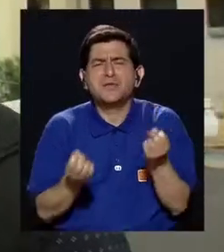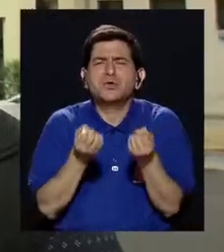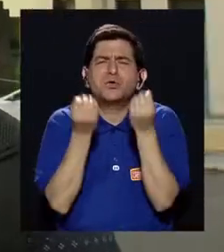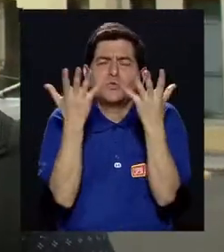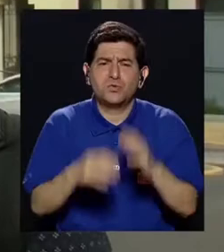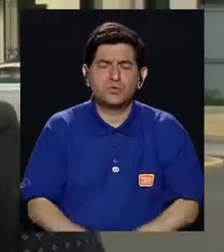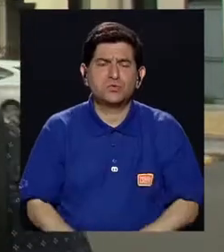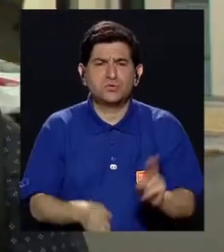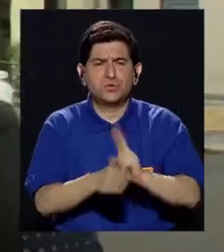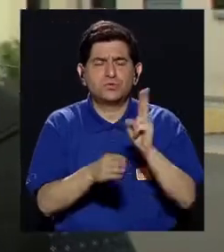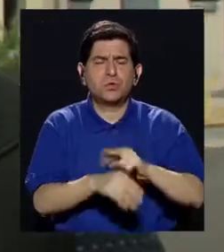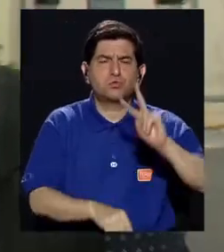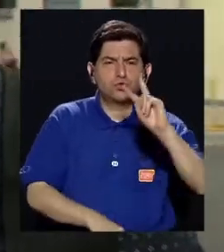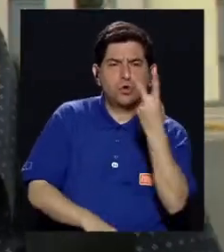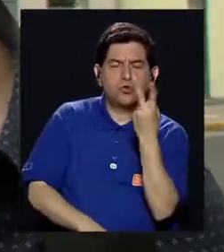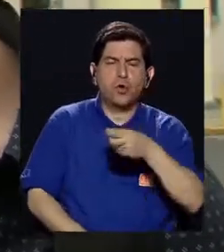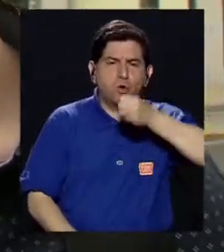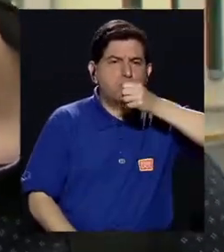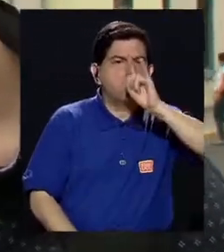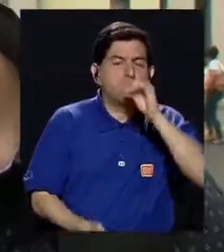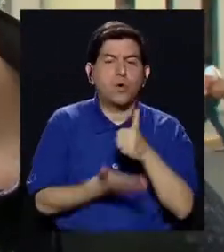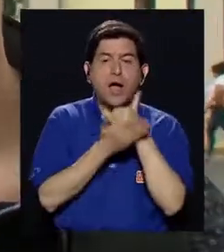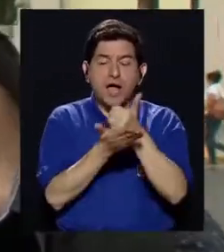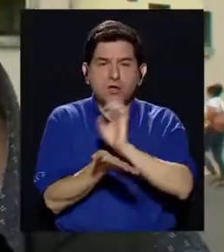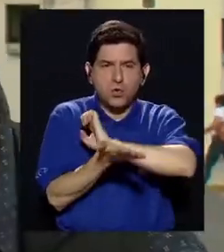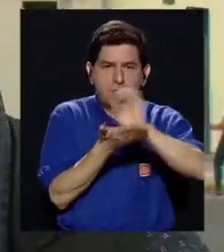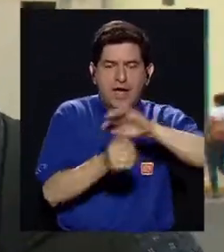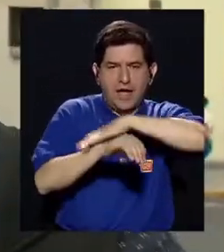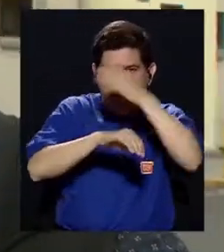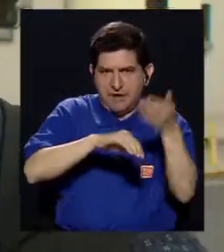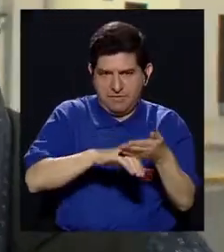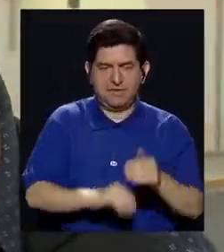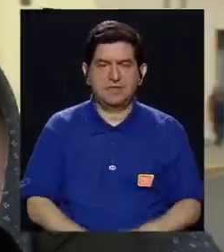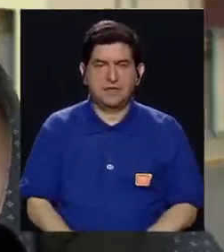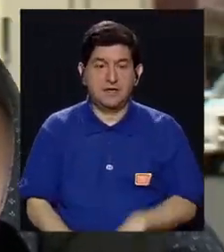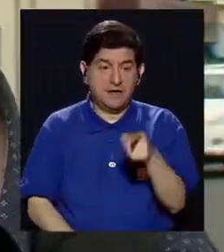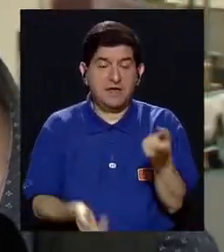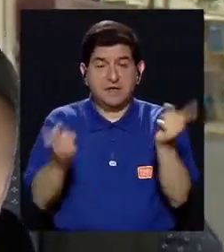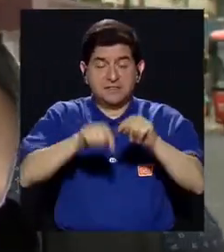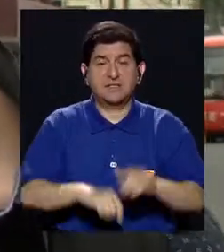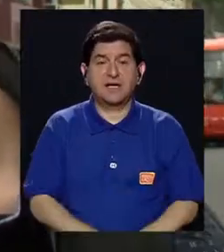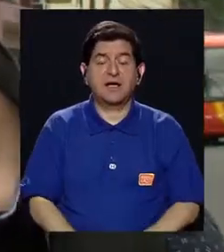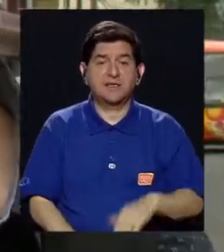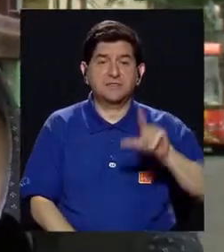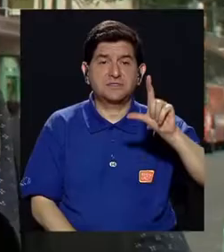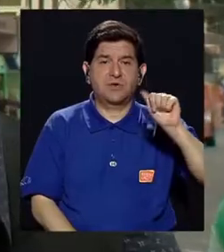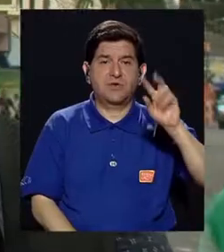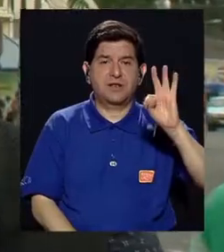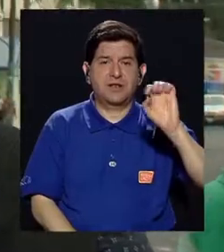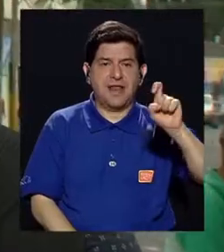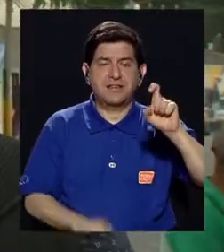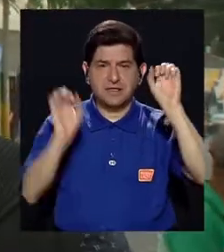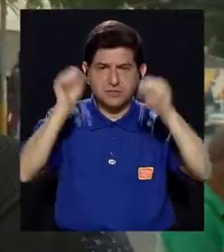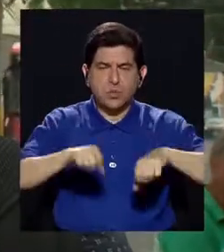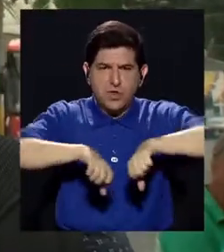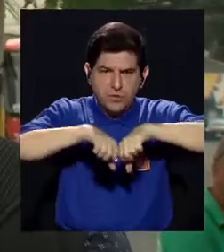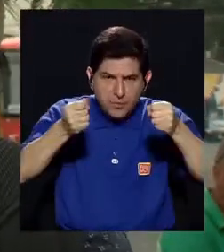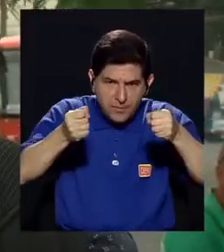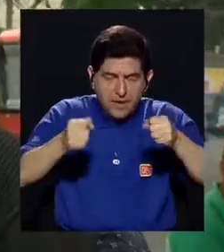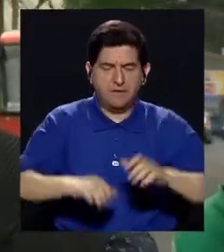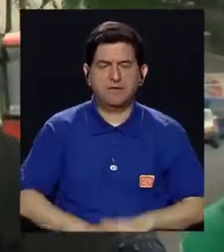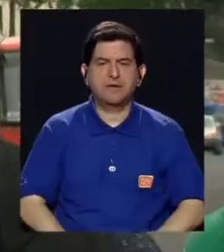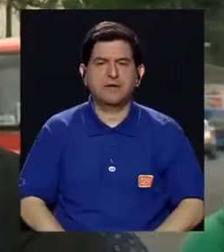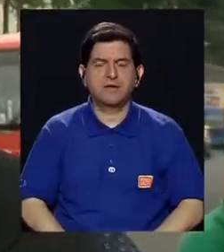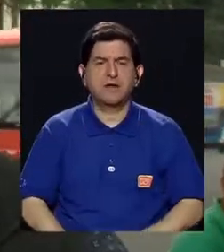hay bastantes, por ejemplo, que el uso de un doble condón ayuda a prevenir un embarazo cuando más bien el roce de látex puede romperlo. También